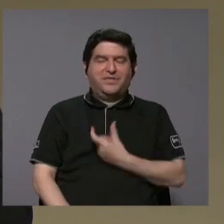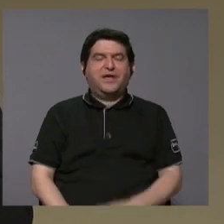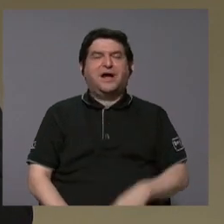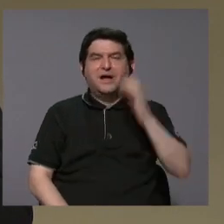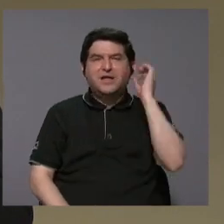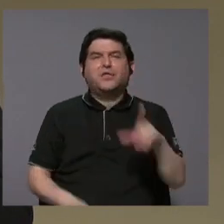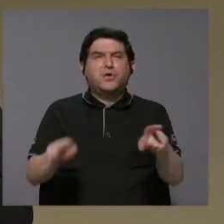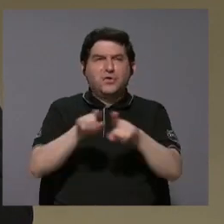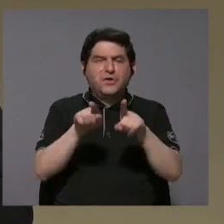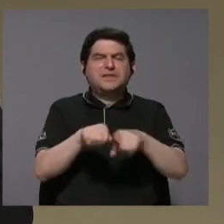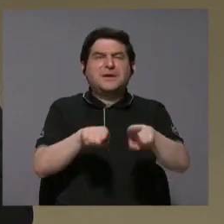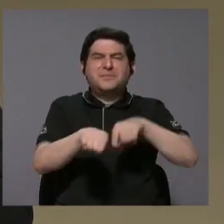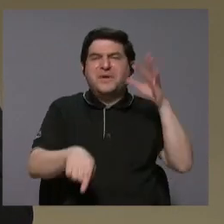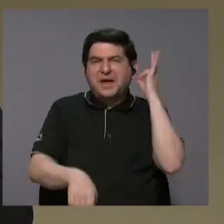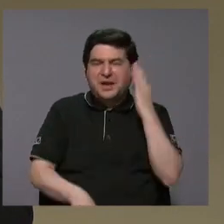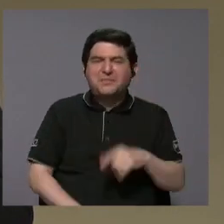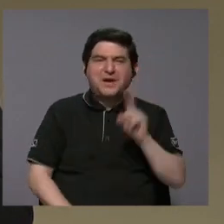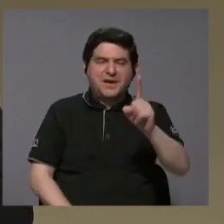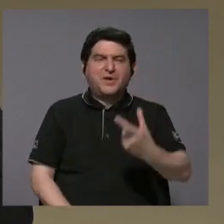creo que también sacó la hermana,